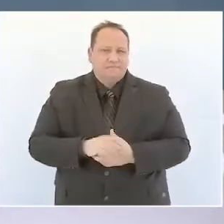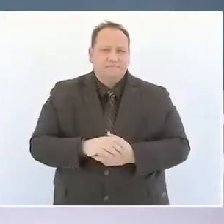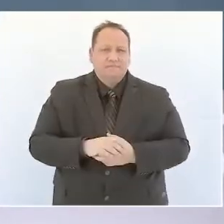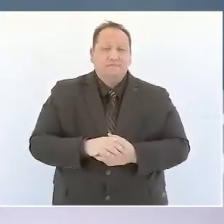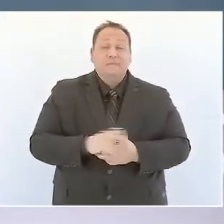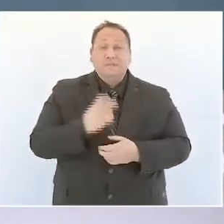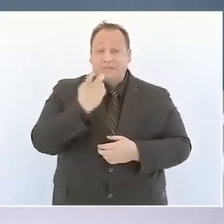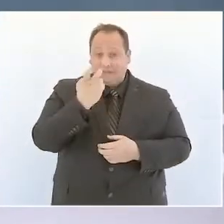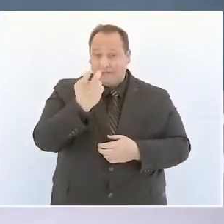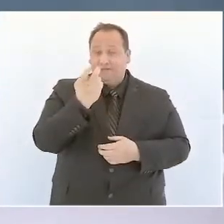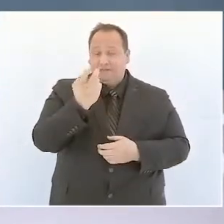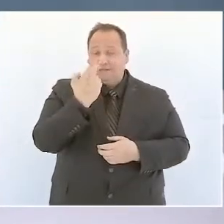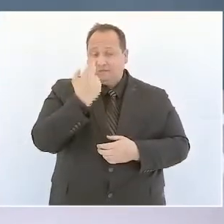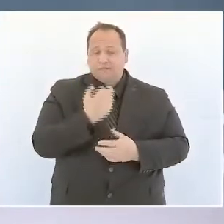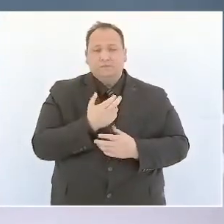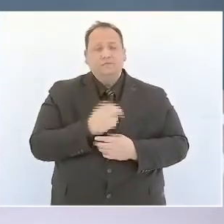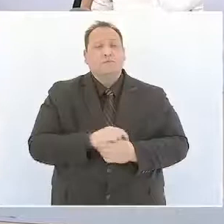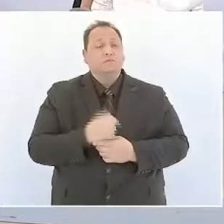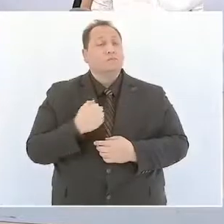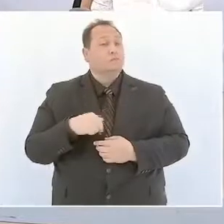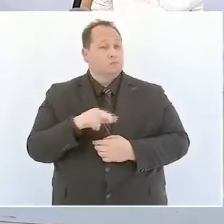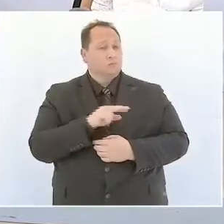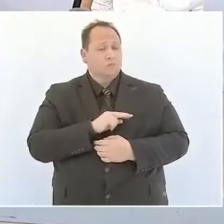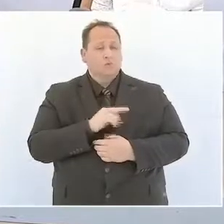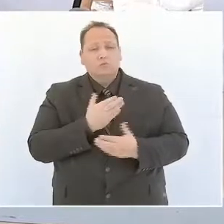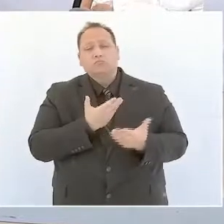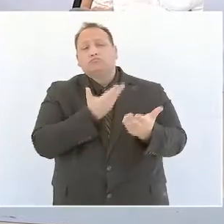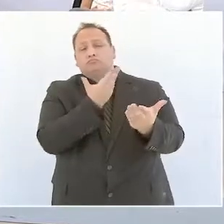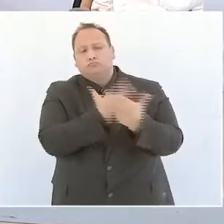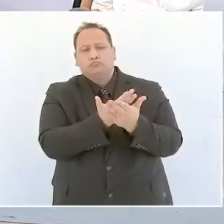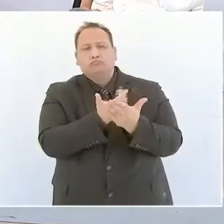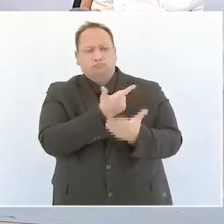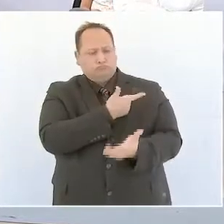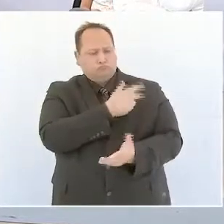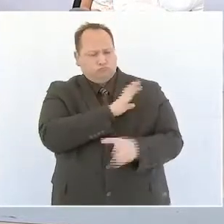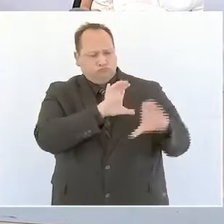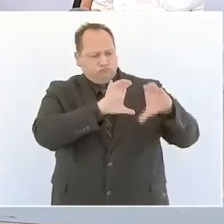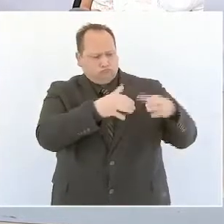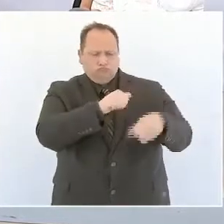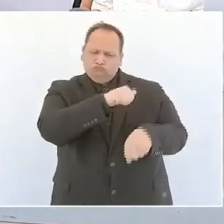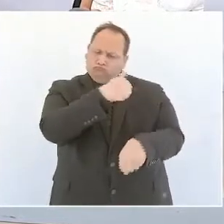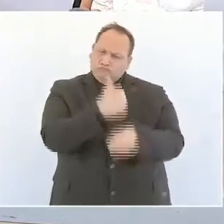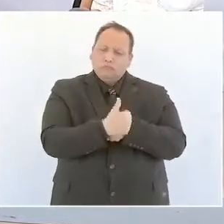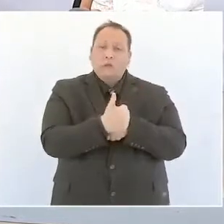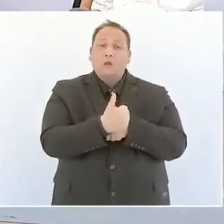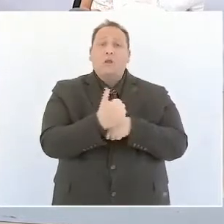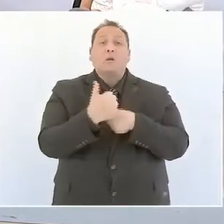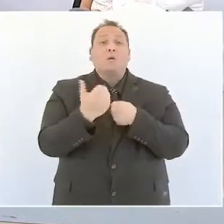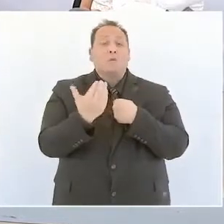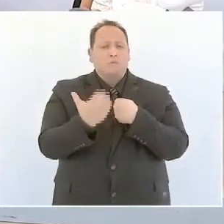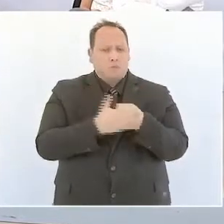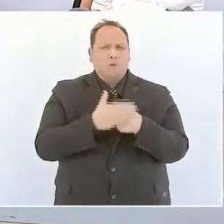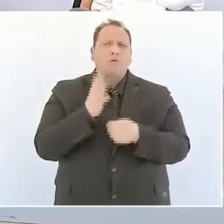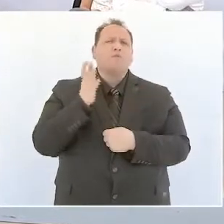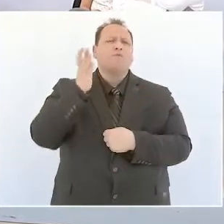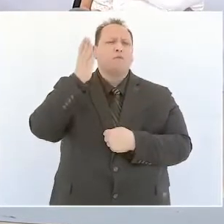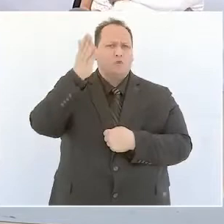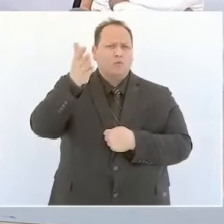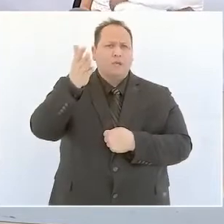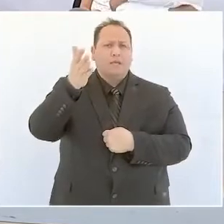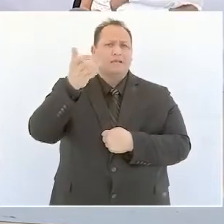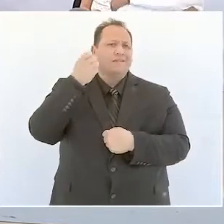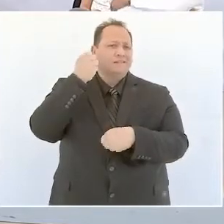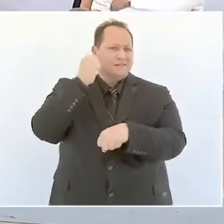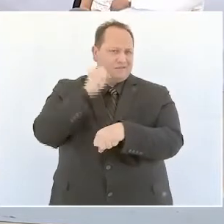la propuesta de que la Guardia Nacional se consolide y en su momento pase a formar parte de